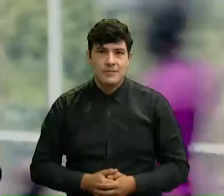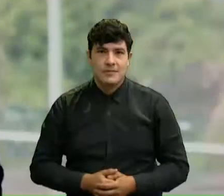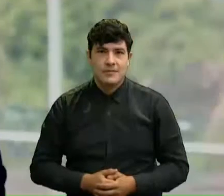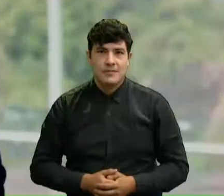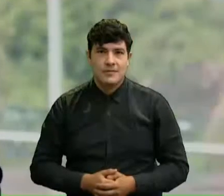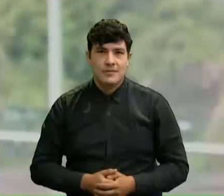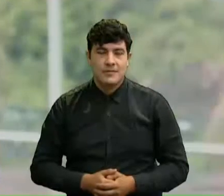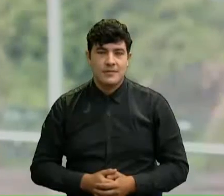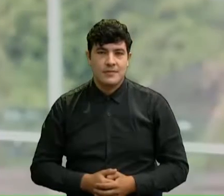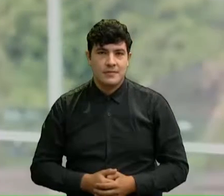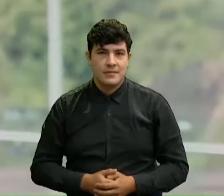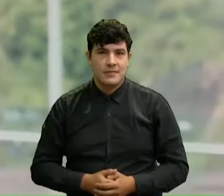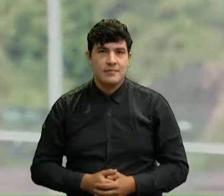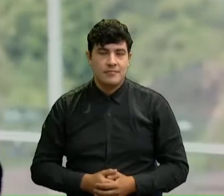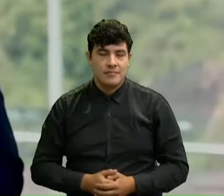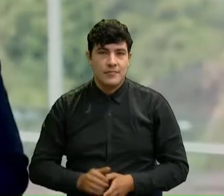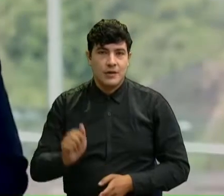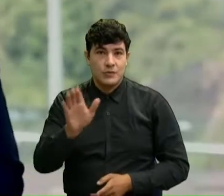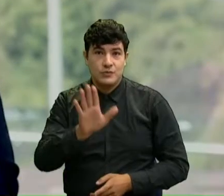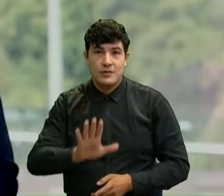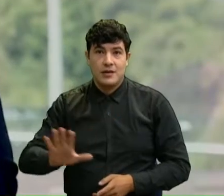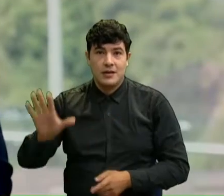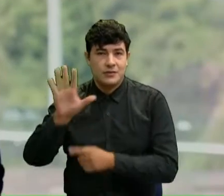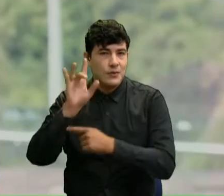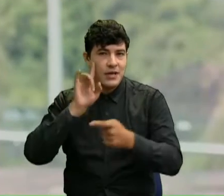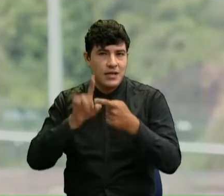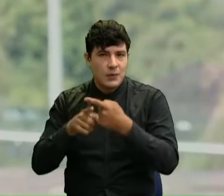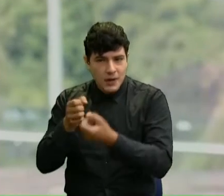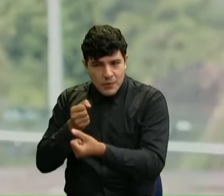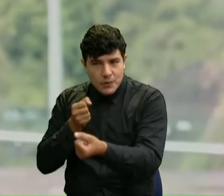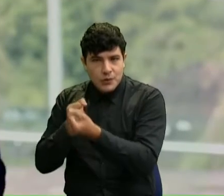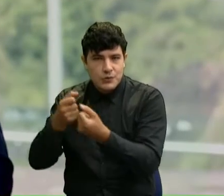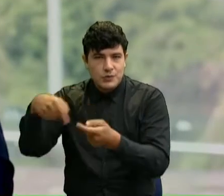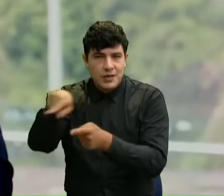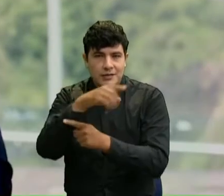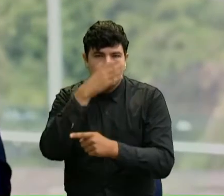Porque nuestra razón de ser son ustedes, nuestra gente, sus